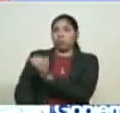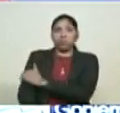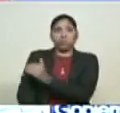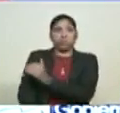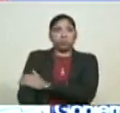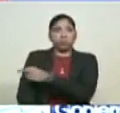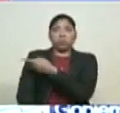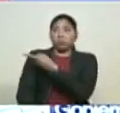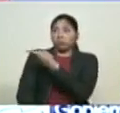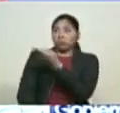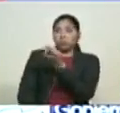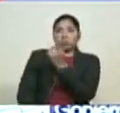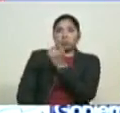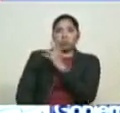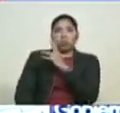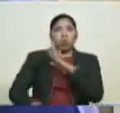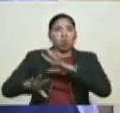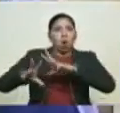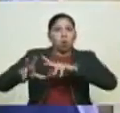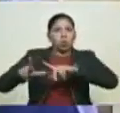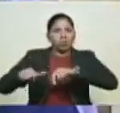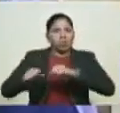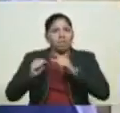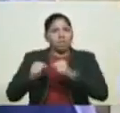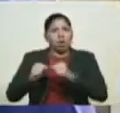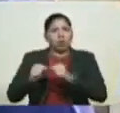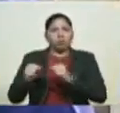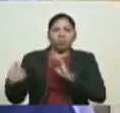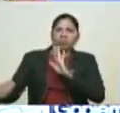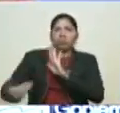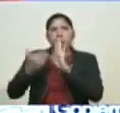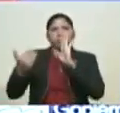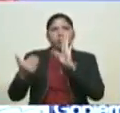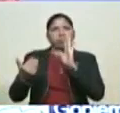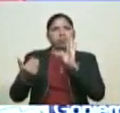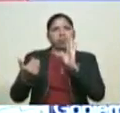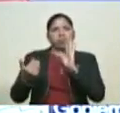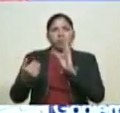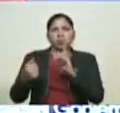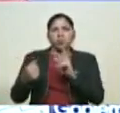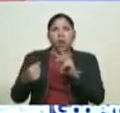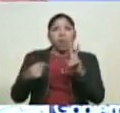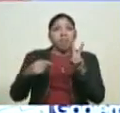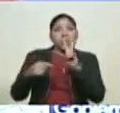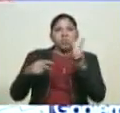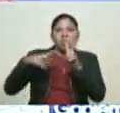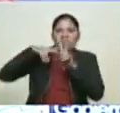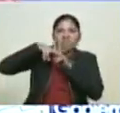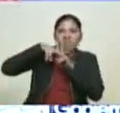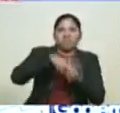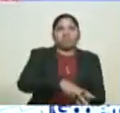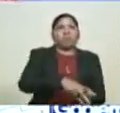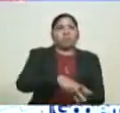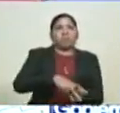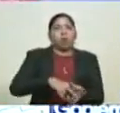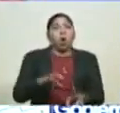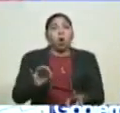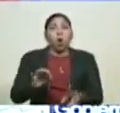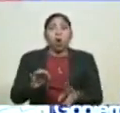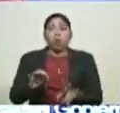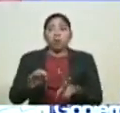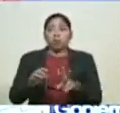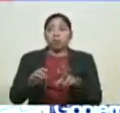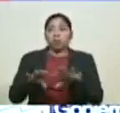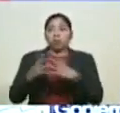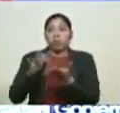oligárquica y corrupta de América Latina a presionar a Venezuela, a aislar a Venezuela, a